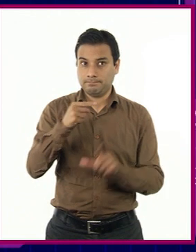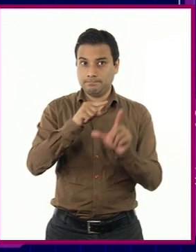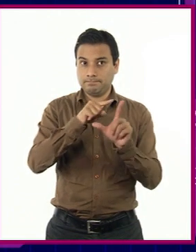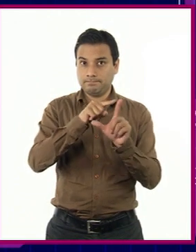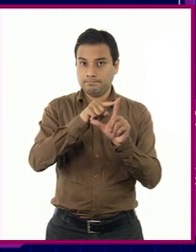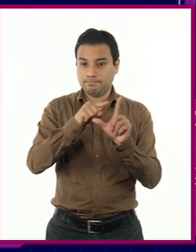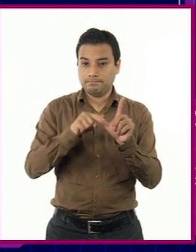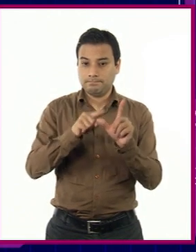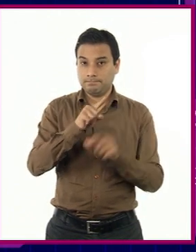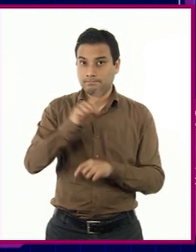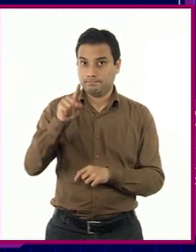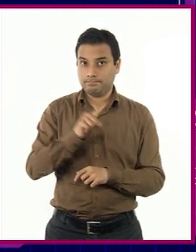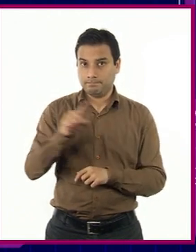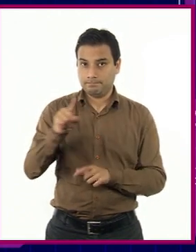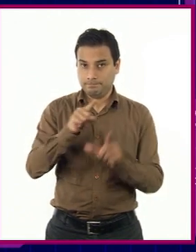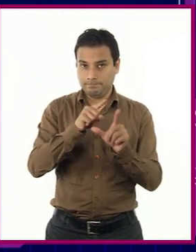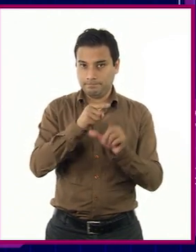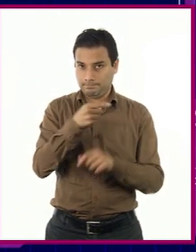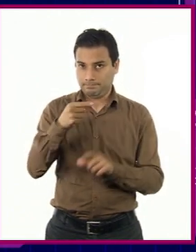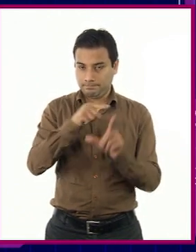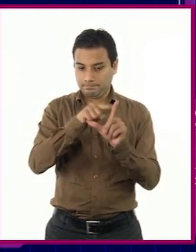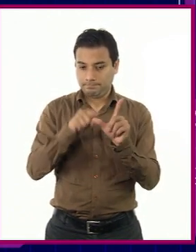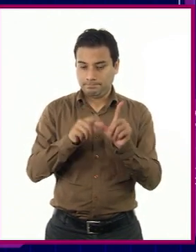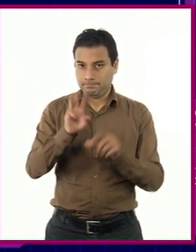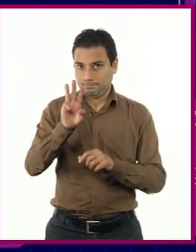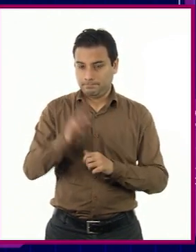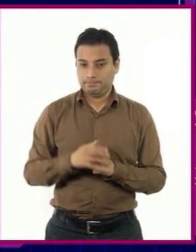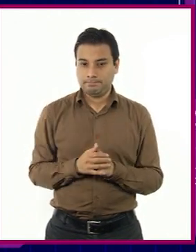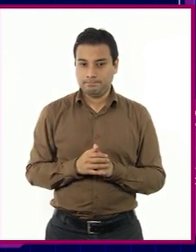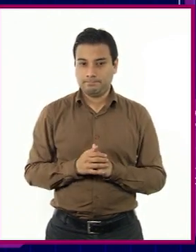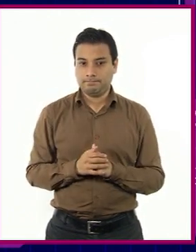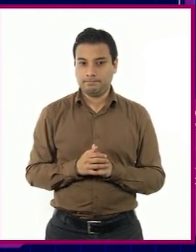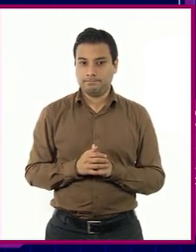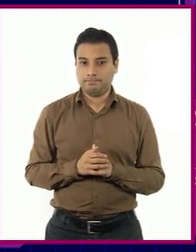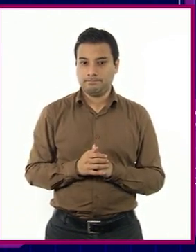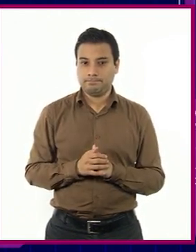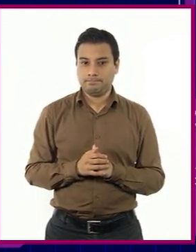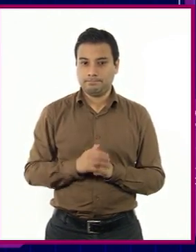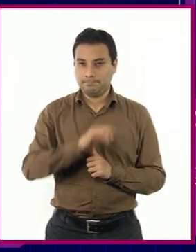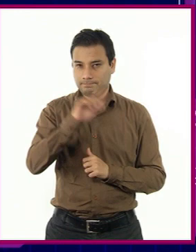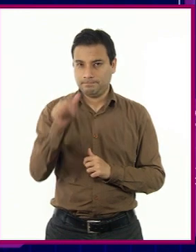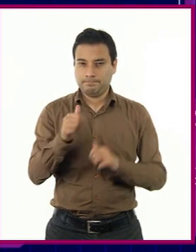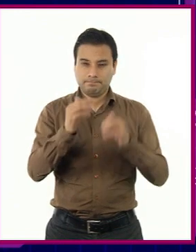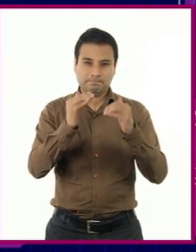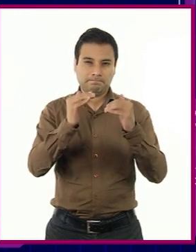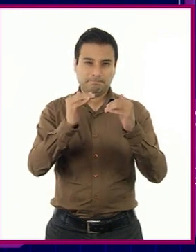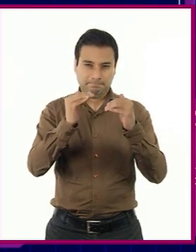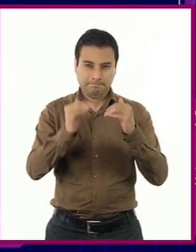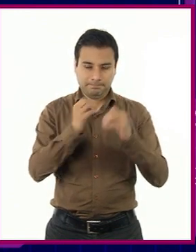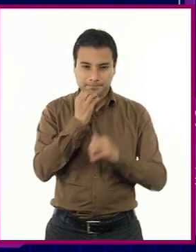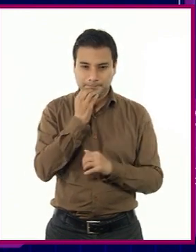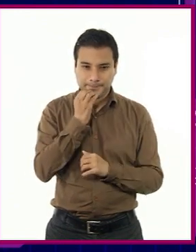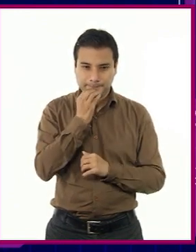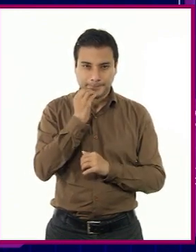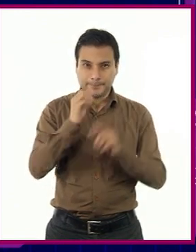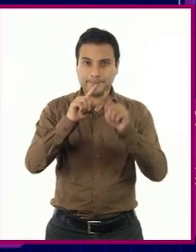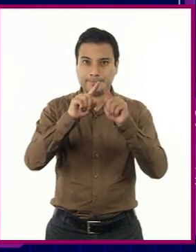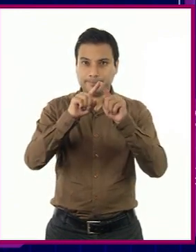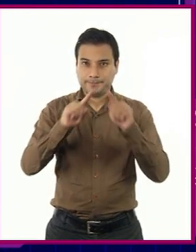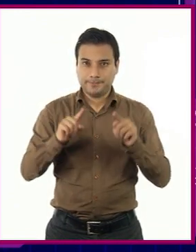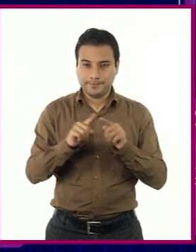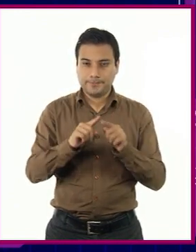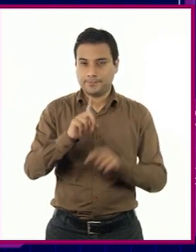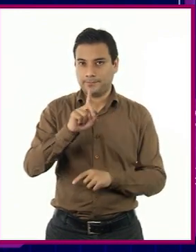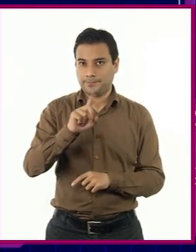menos el ángulo W. Enseguida, lo que conocemos del triángulo